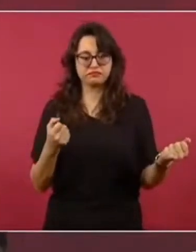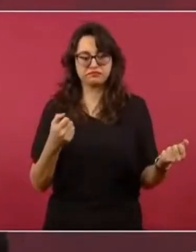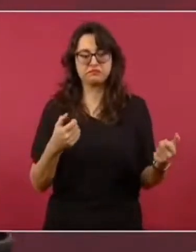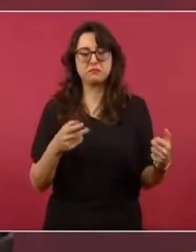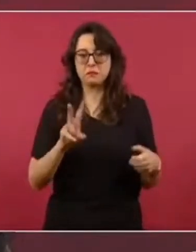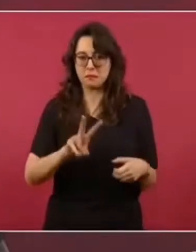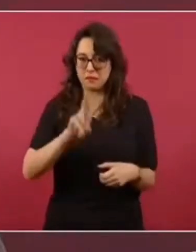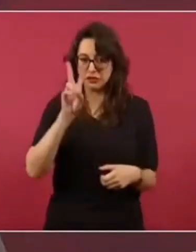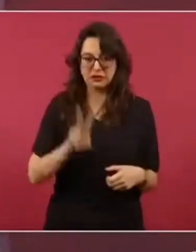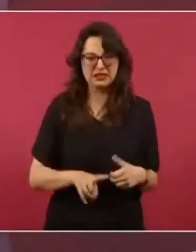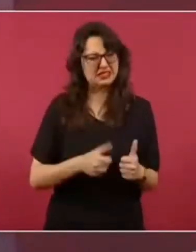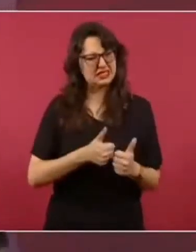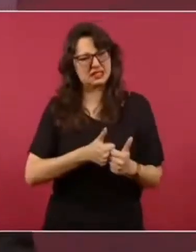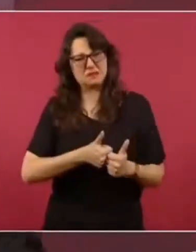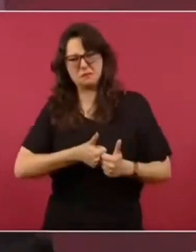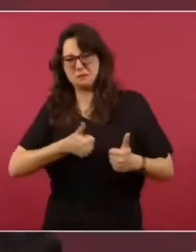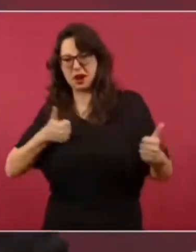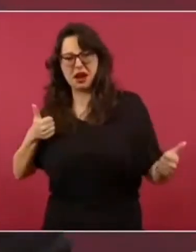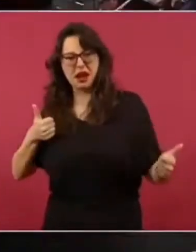la raya,